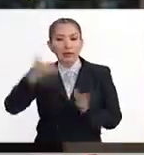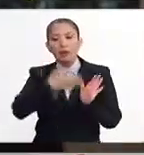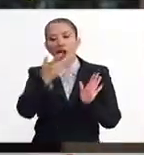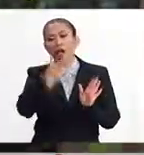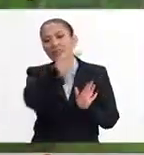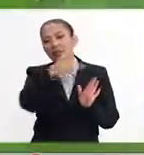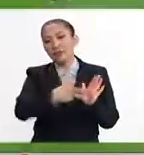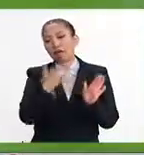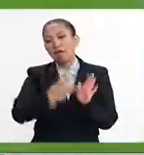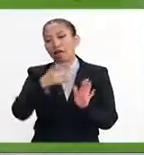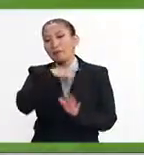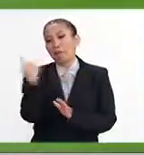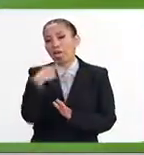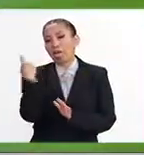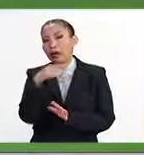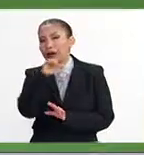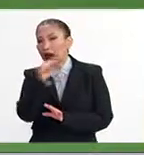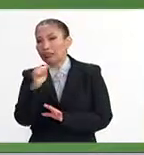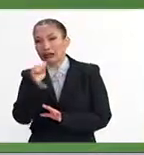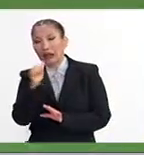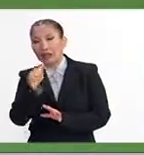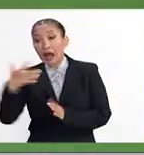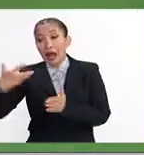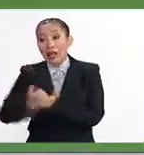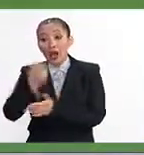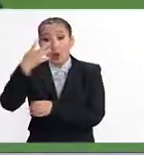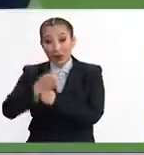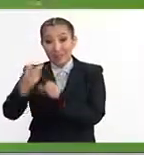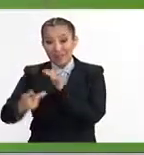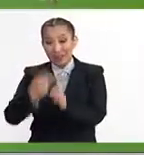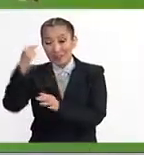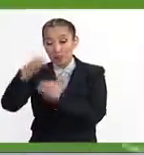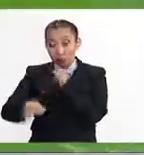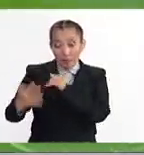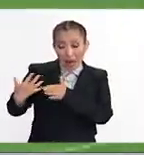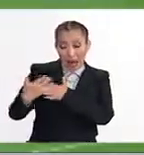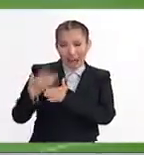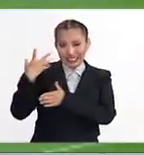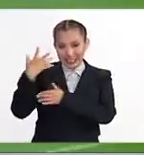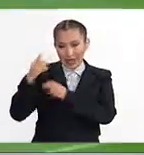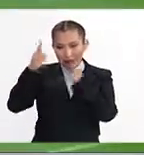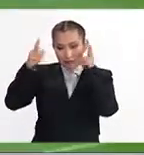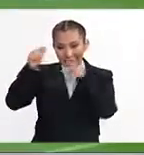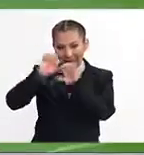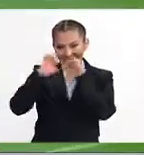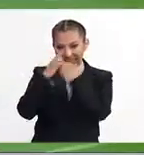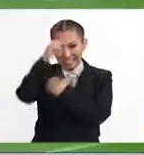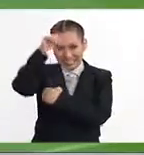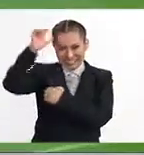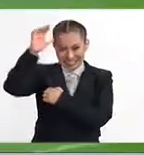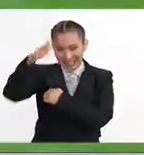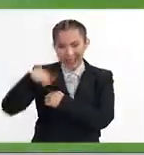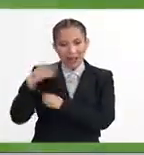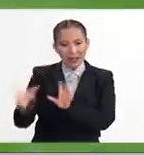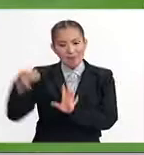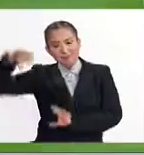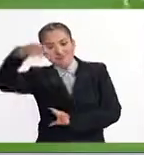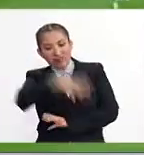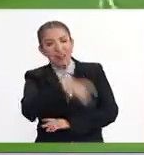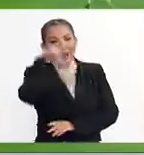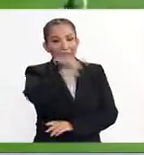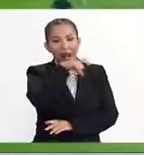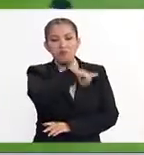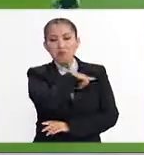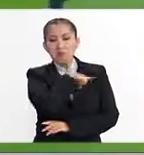7 partidos consecutivos sin conseguir la victoria. Ganaron por cuarta ocasión en sus últimas 5 visitas aquí en la cancha del Estadio Azteca y de paso eliminaron a las Águilas